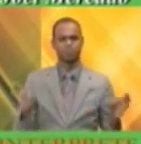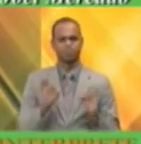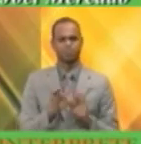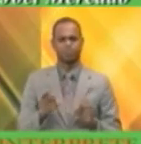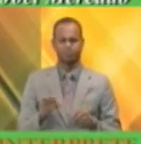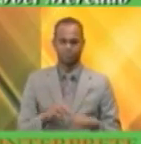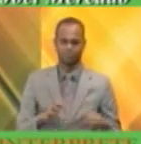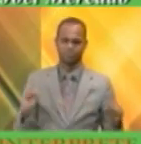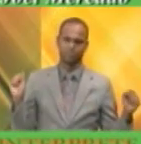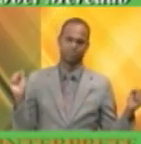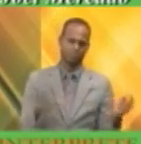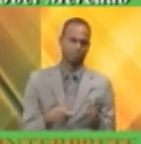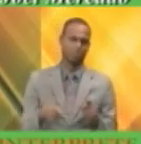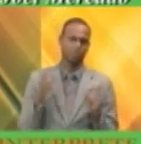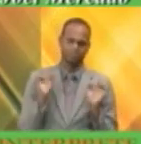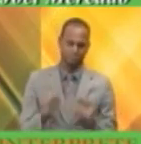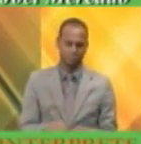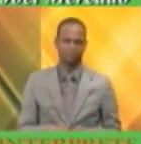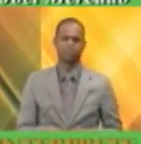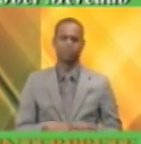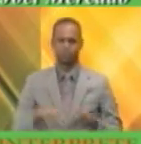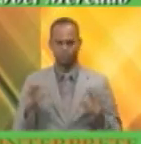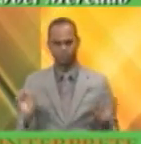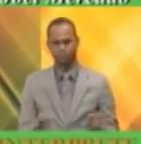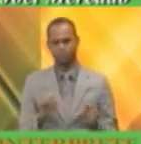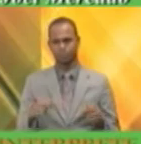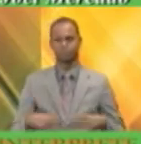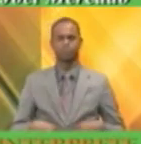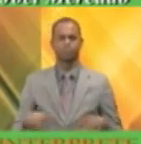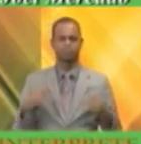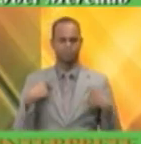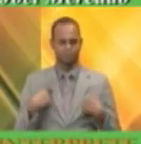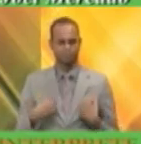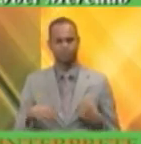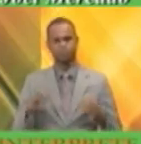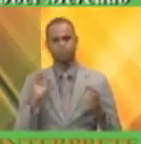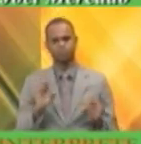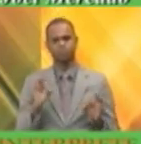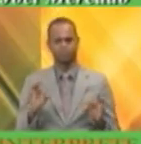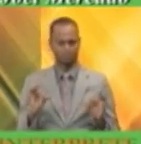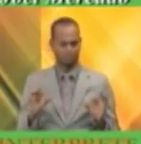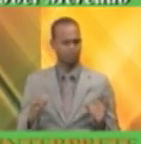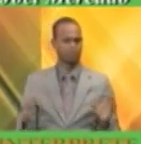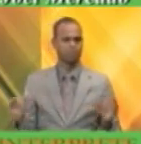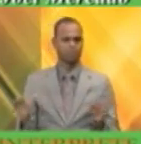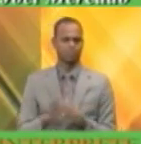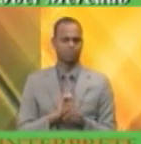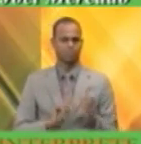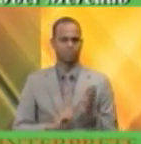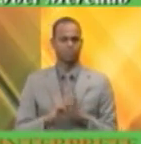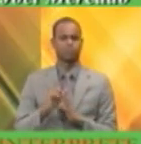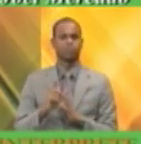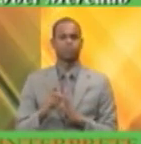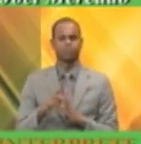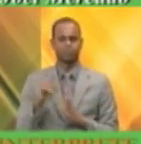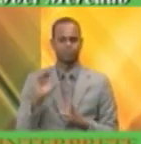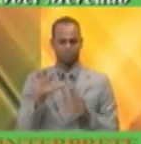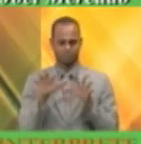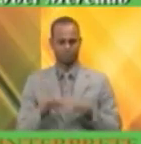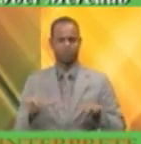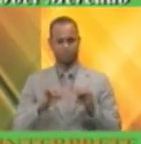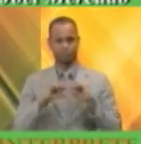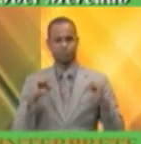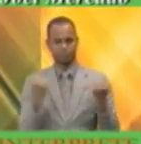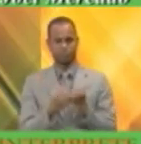de que todo el mundo pueda ser un ser humano útil, un ser humano pleno y desarrollado, útil a su